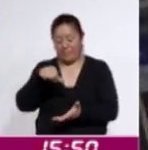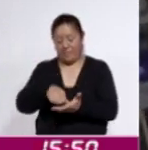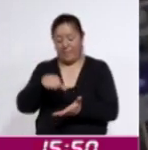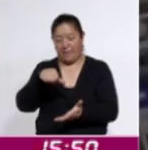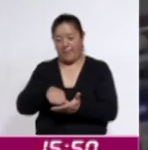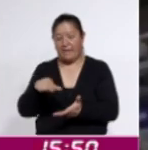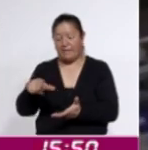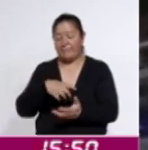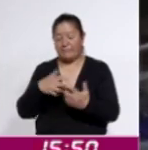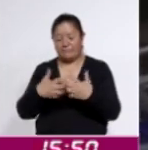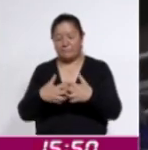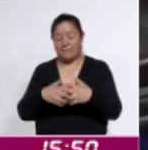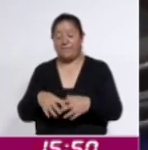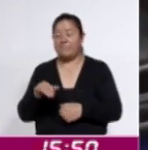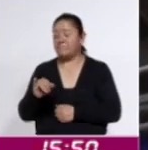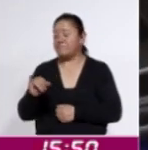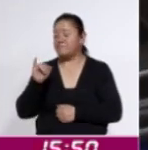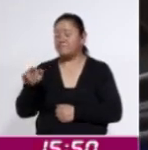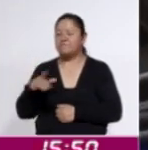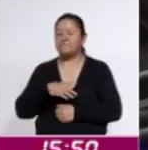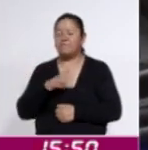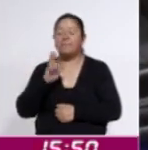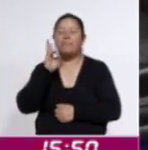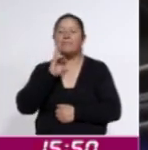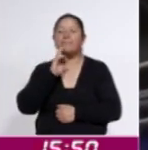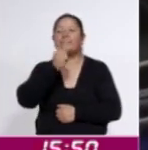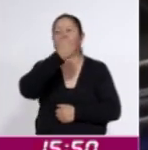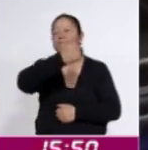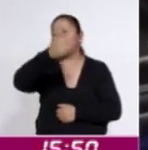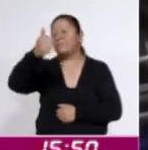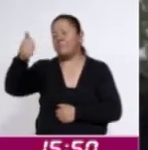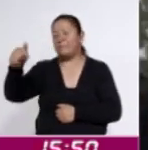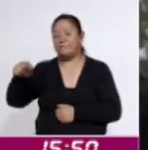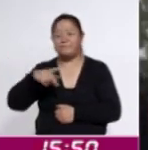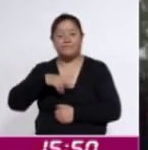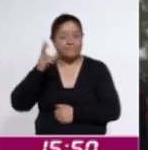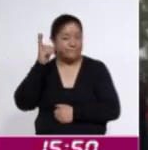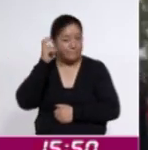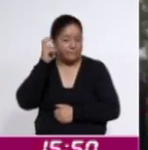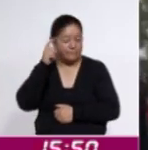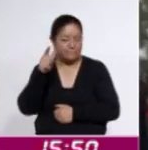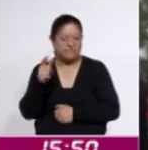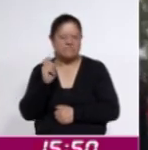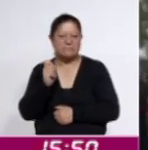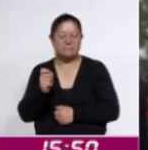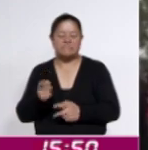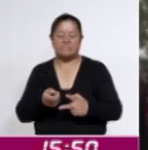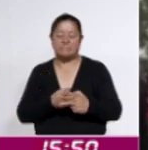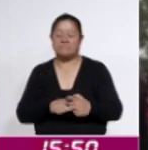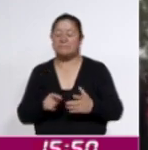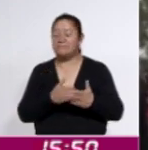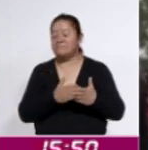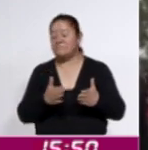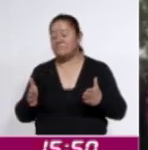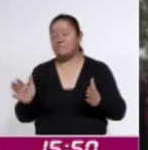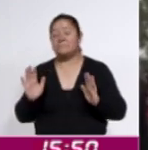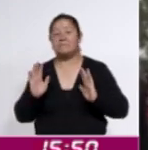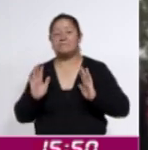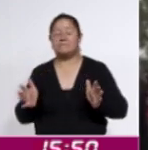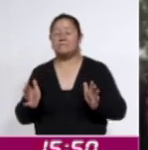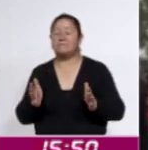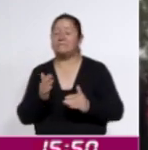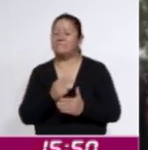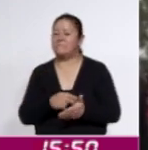se llevaron a cabo pruebas individuales de cada campana. Esta señal sonora marca una etapa más en la resurrección de una de las